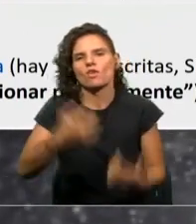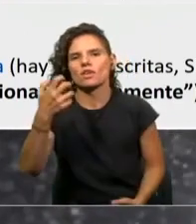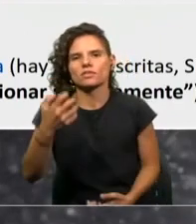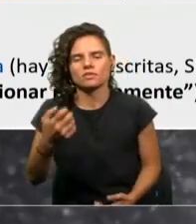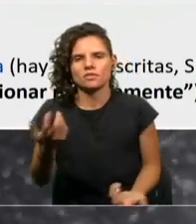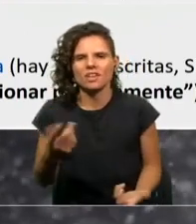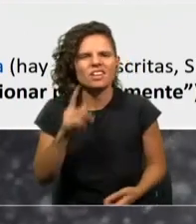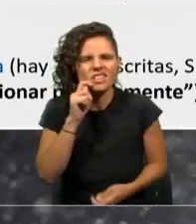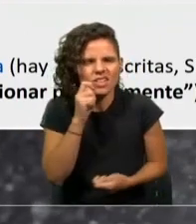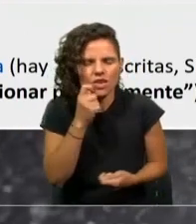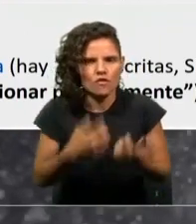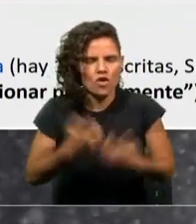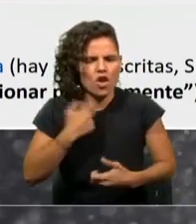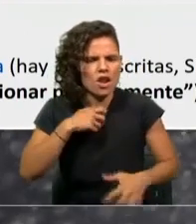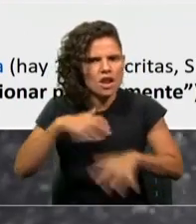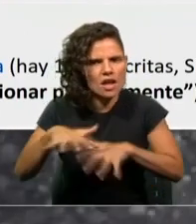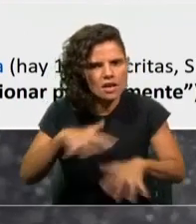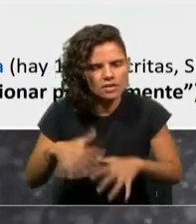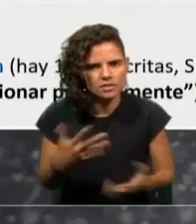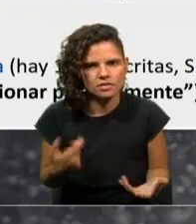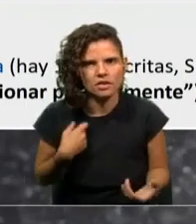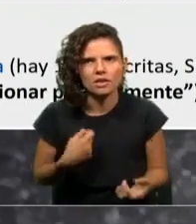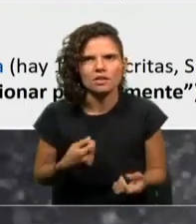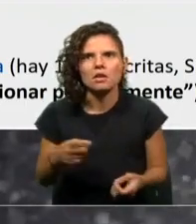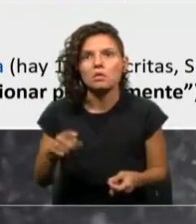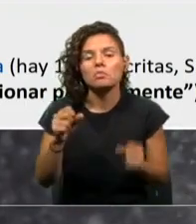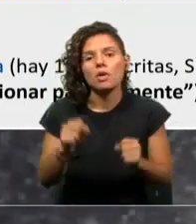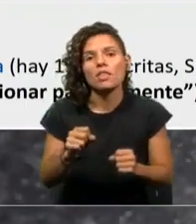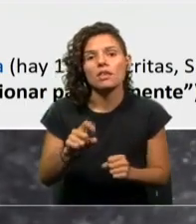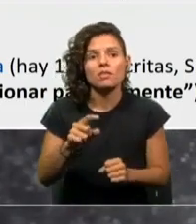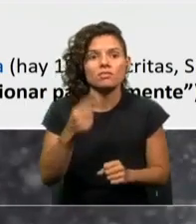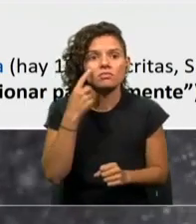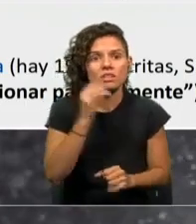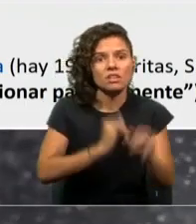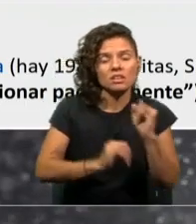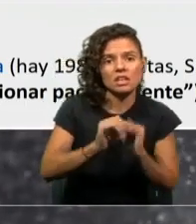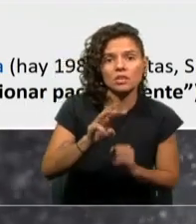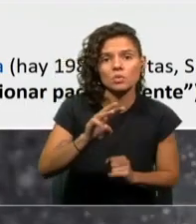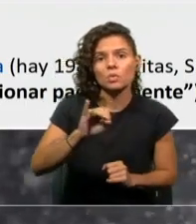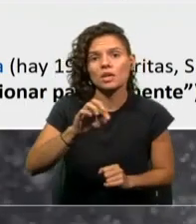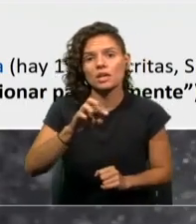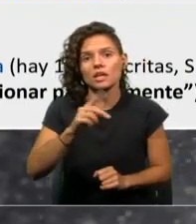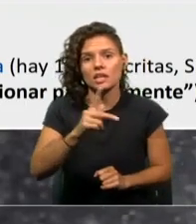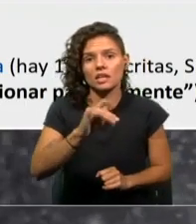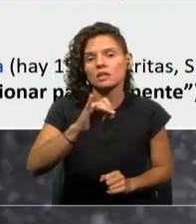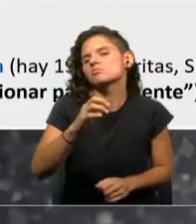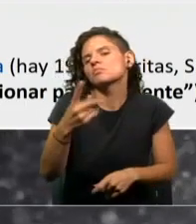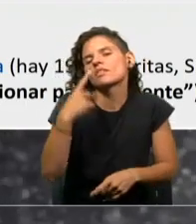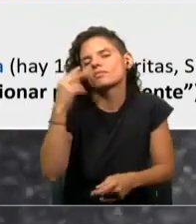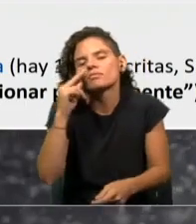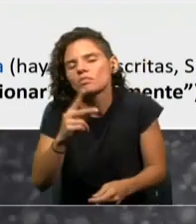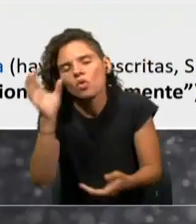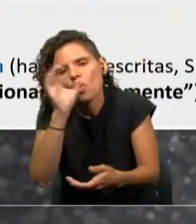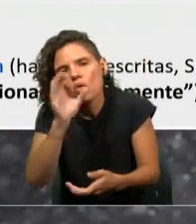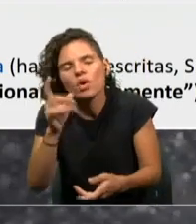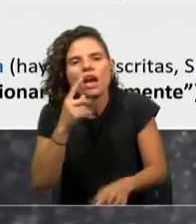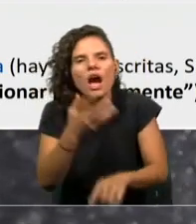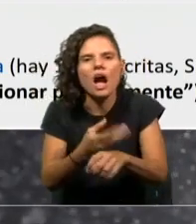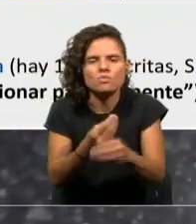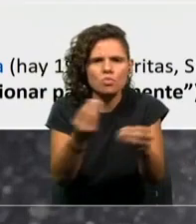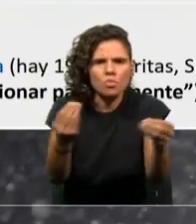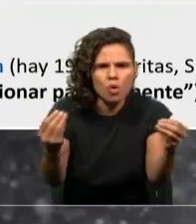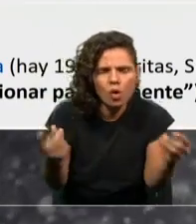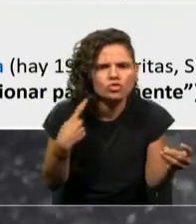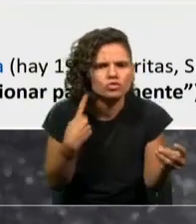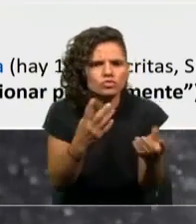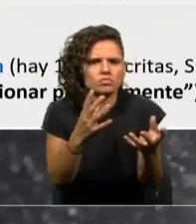activa. Y ahí, vean Wikipedia, Internet, casi 200 técnicas de resistencia no